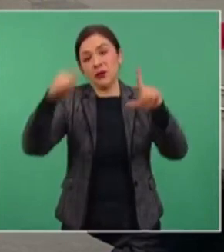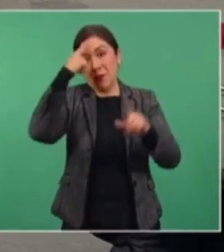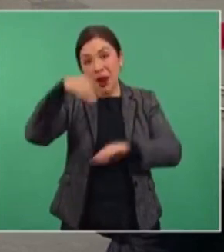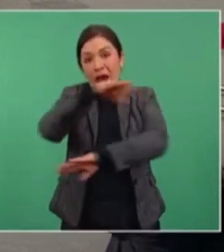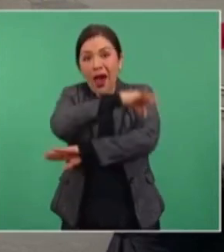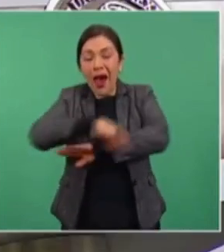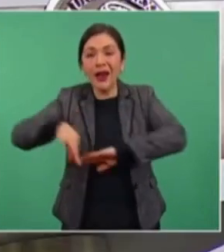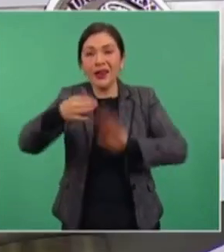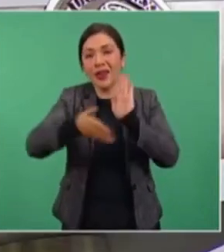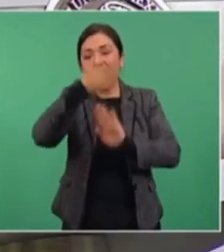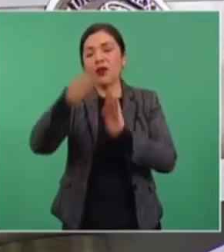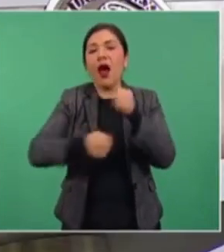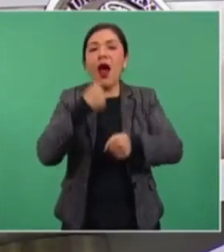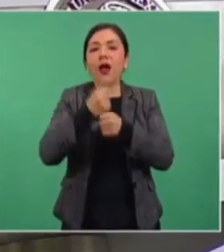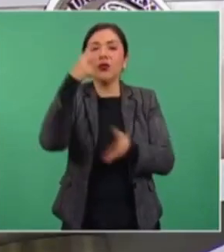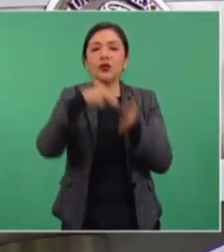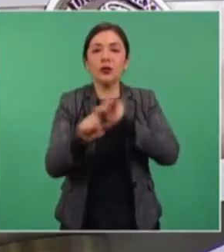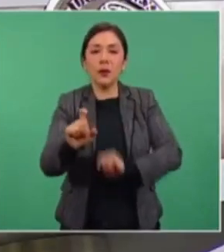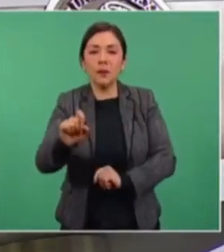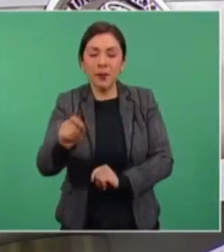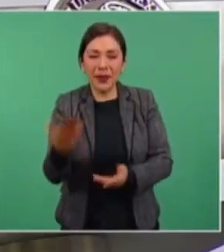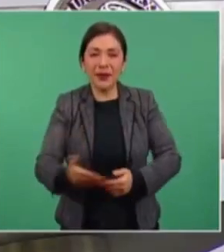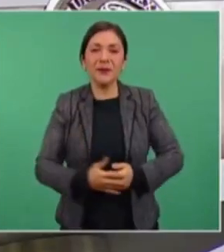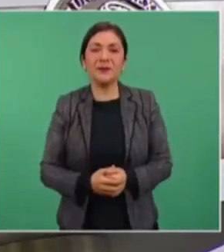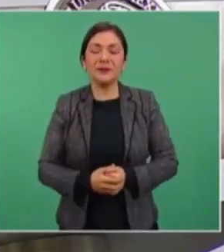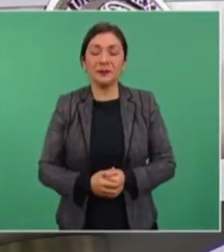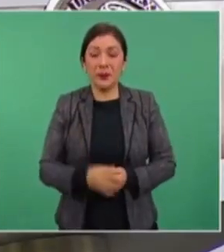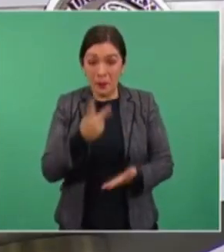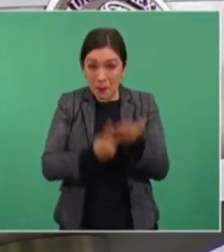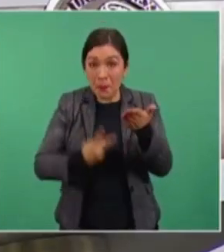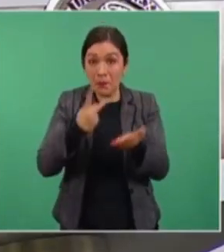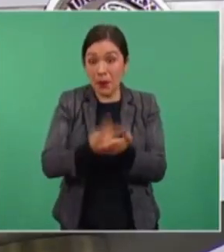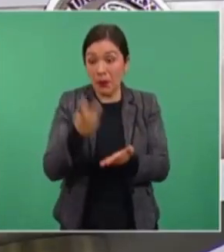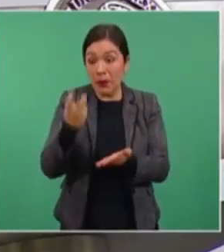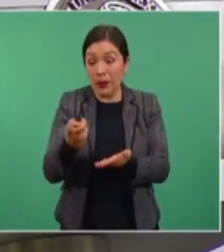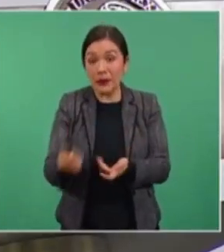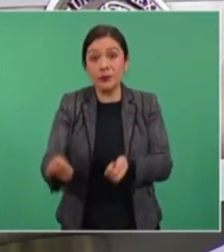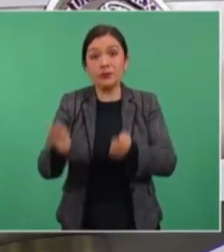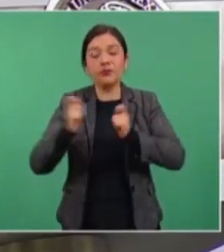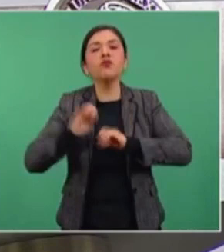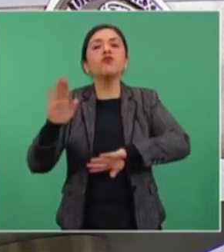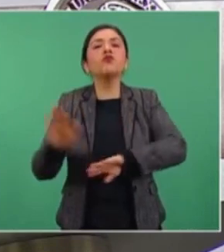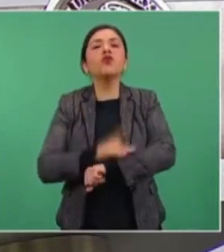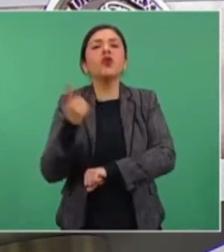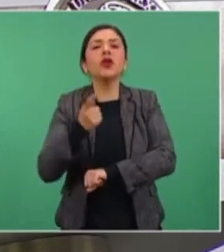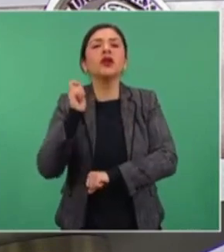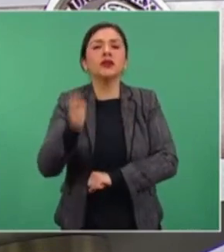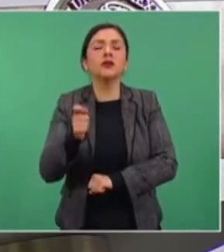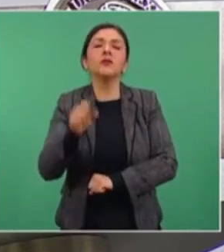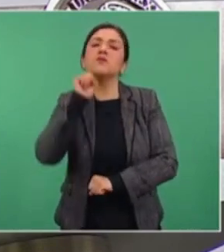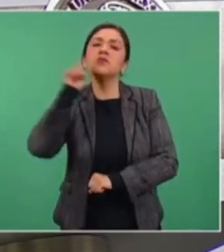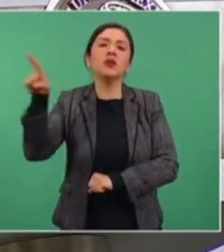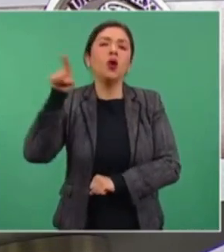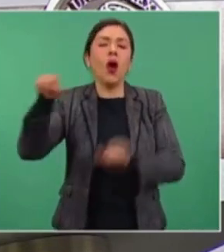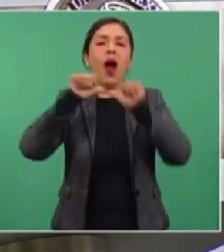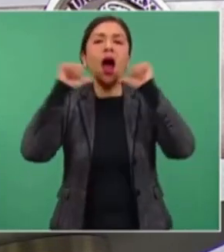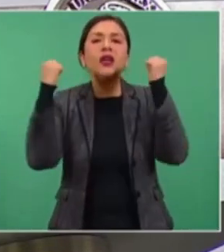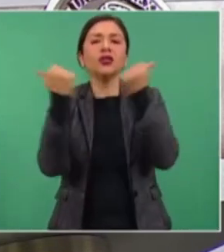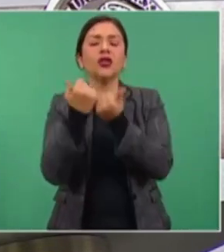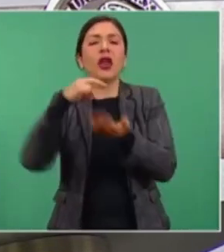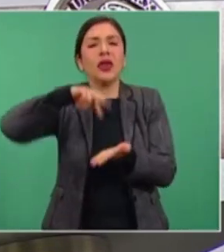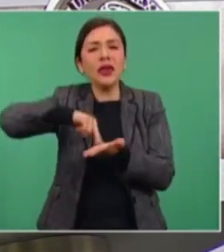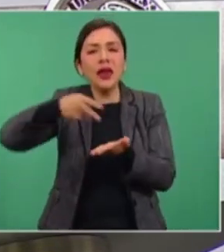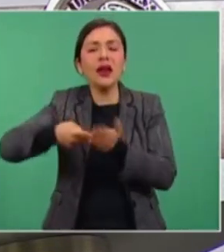Arquitectura 2020, galardón otorgado por conducto de la Asociación de